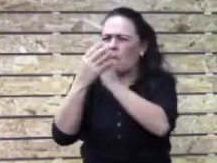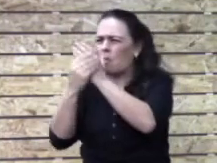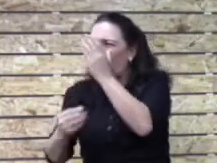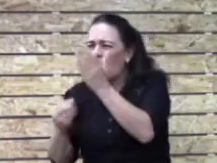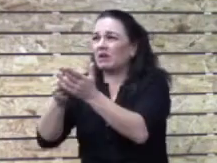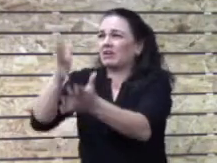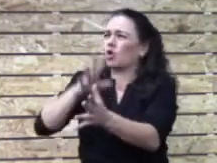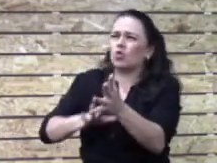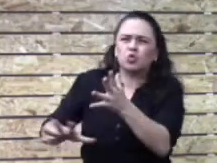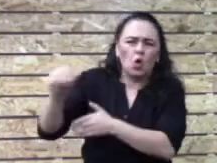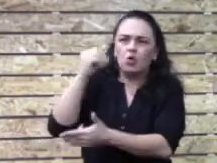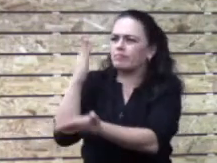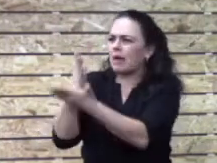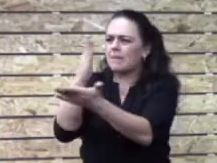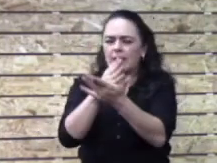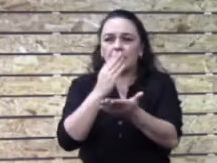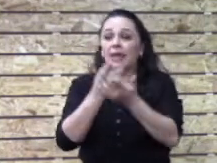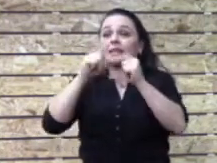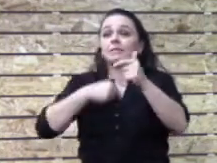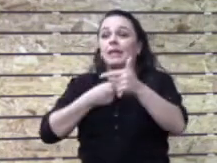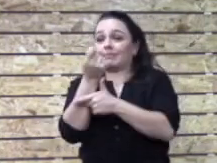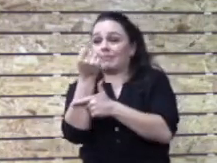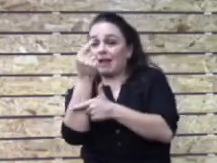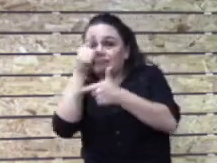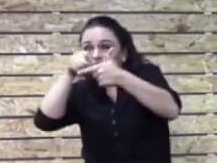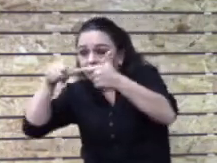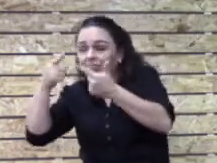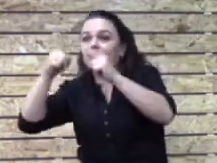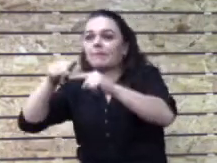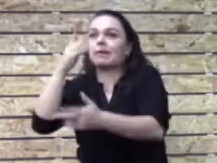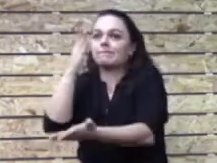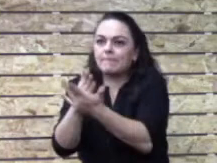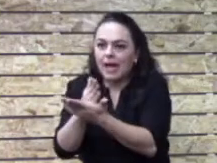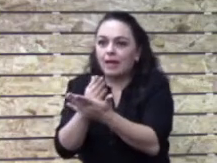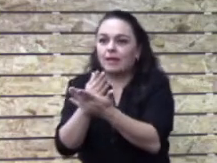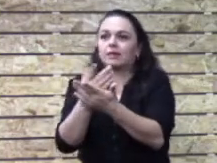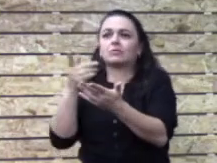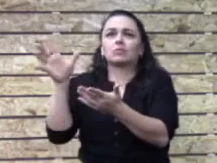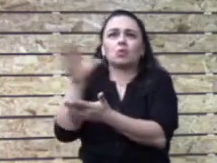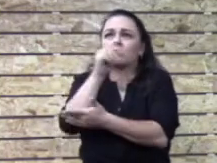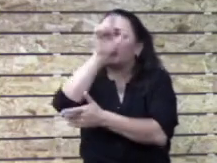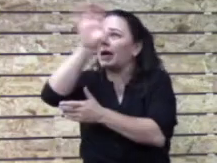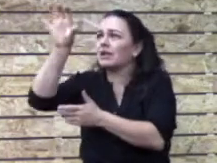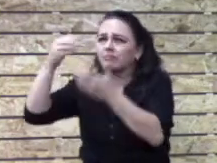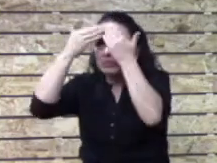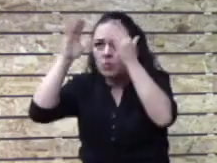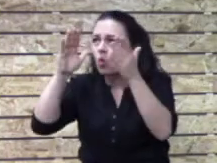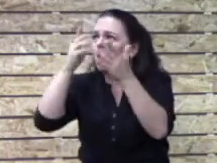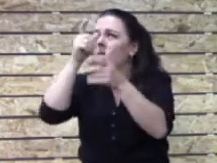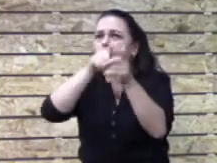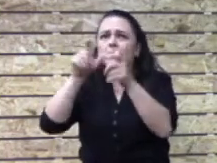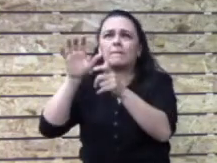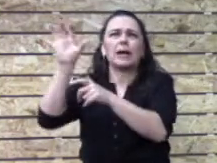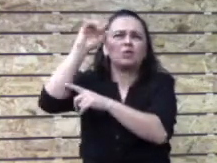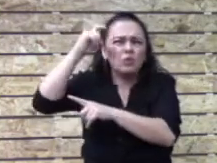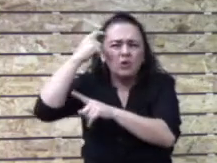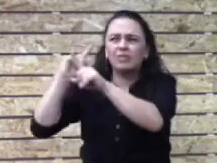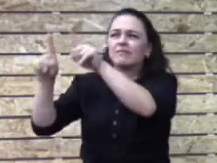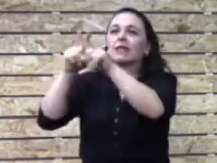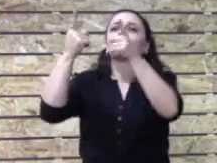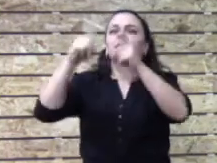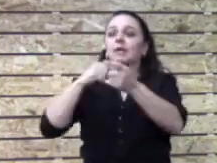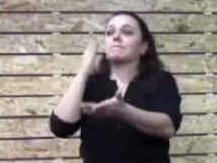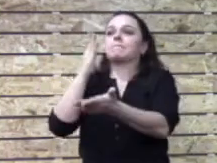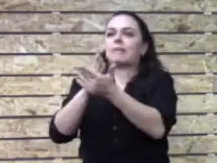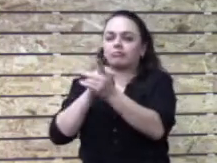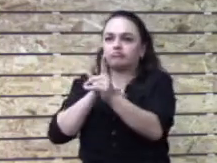más ricos. Es lo más democrático que nosotros hemos conocido. Es invisible, por lo menos invisible a nuestros ojos,